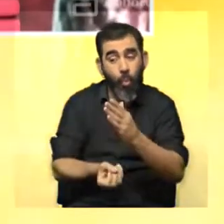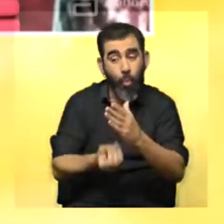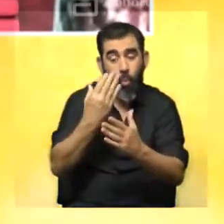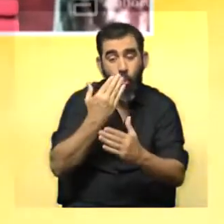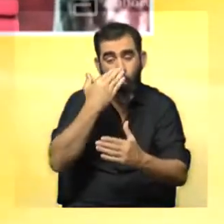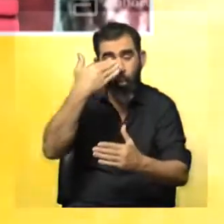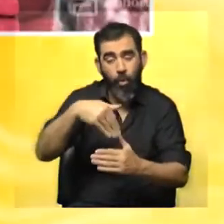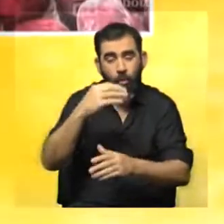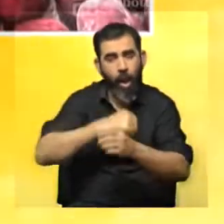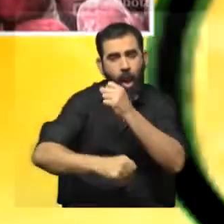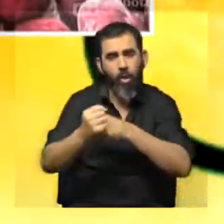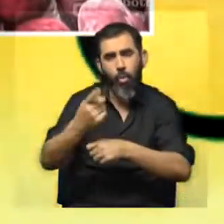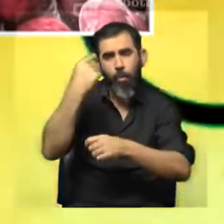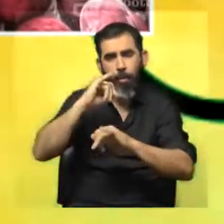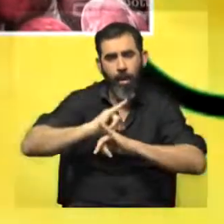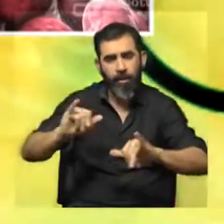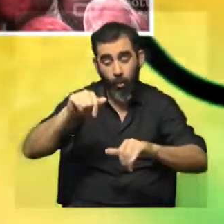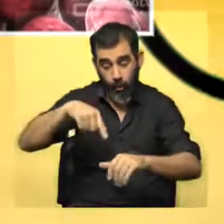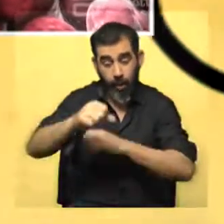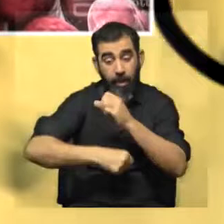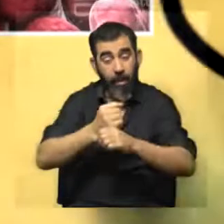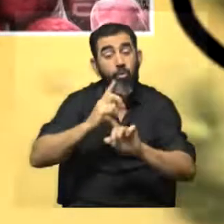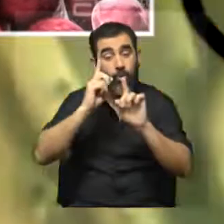uno publicado el año pasado y otro publicado este año,